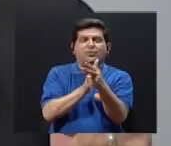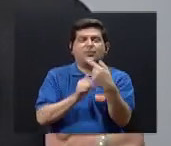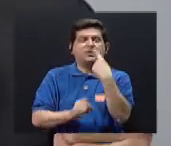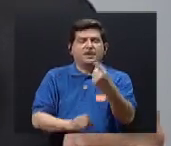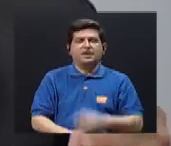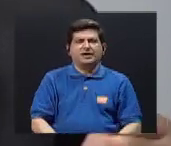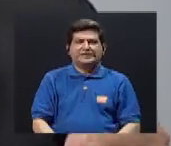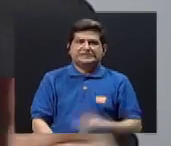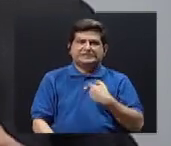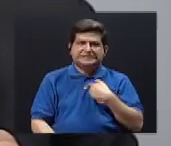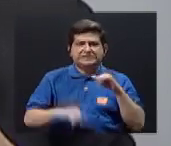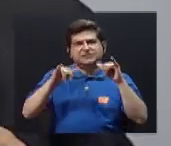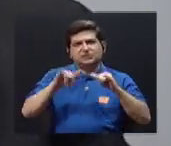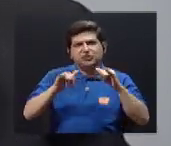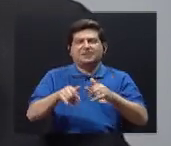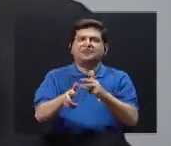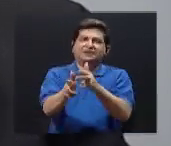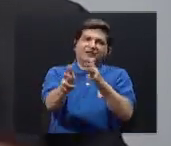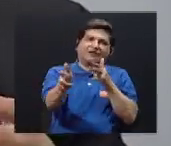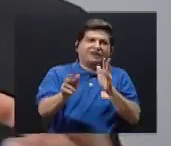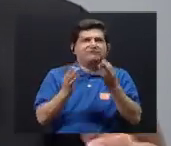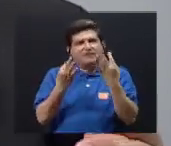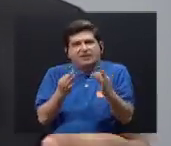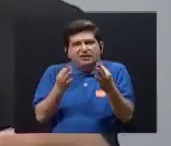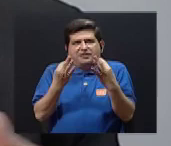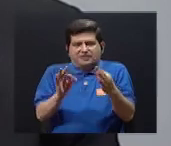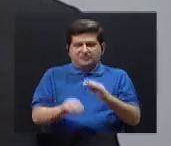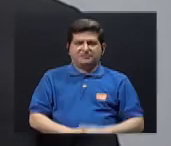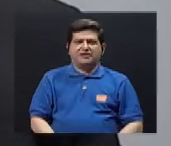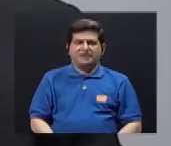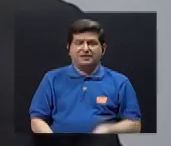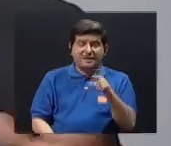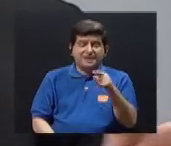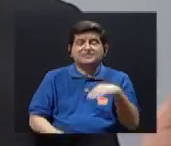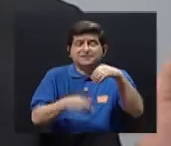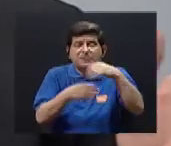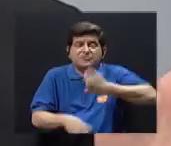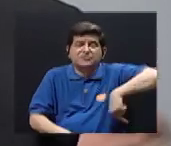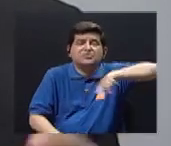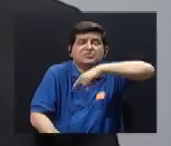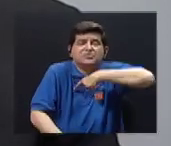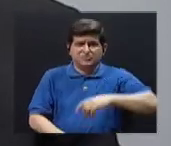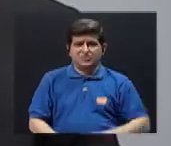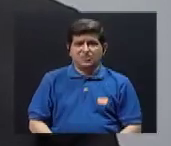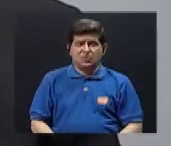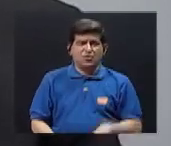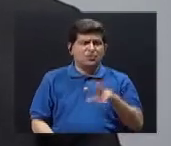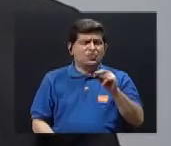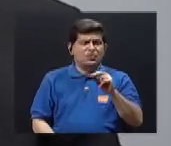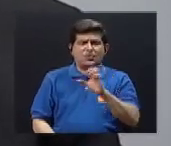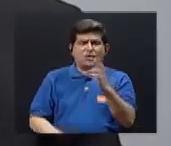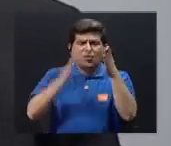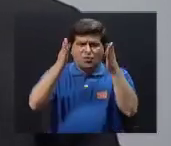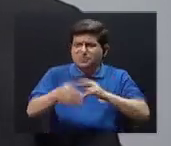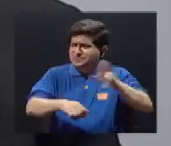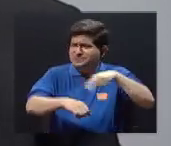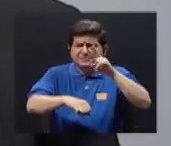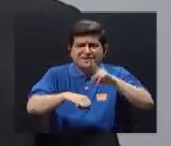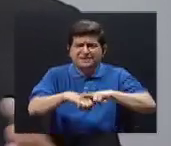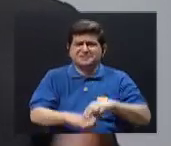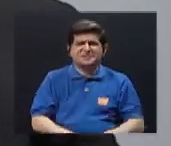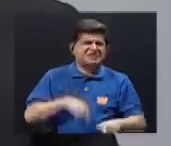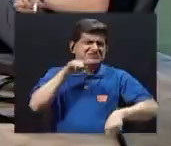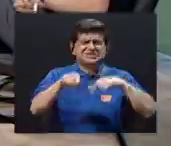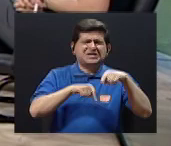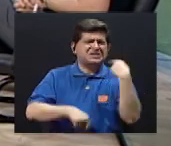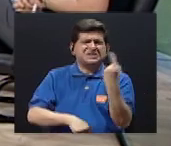menos que diga, bueno, voy a mantenerme en la fila, no sé, algo sí. por lo menos dejar, y este es nuestro aporte, de una otra manera, para no ser ticos promedio, de que nada